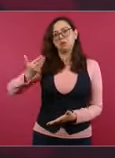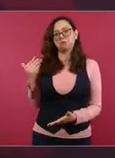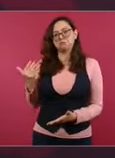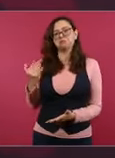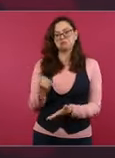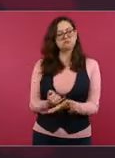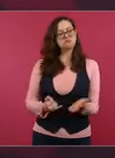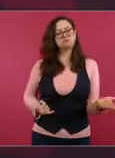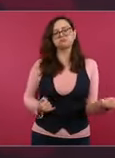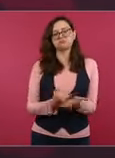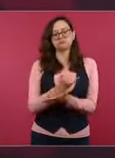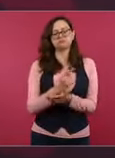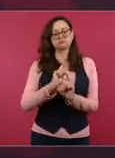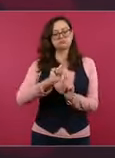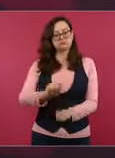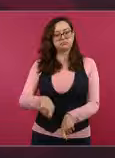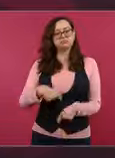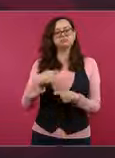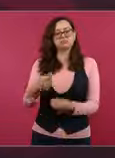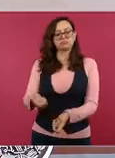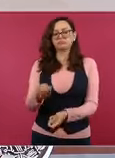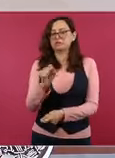Ya la operación del aeropuerto